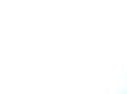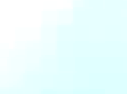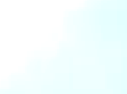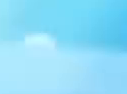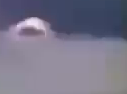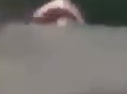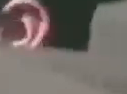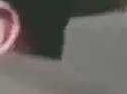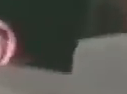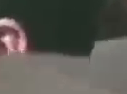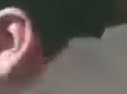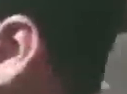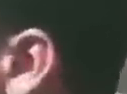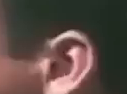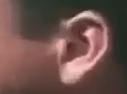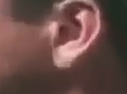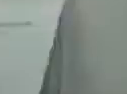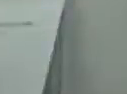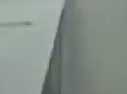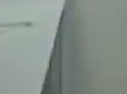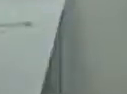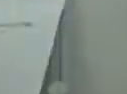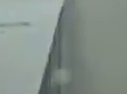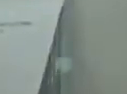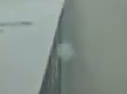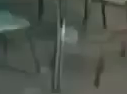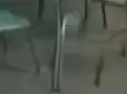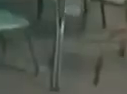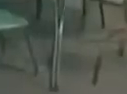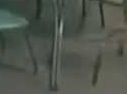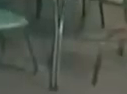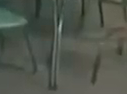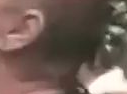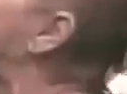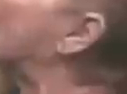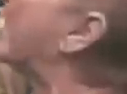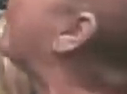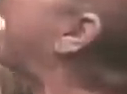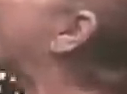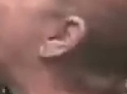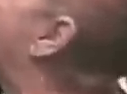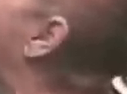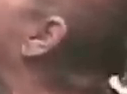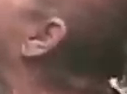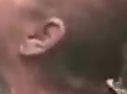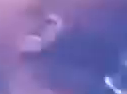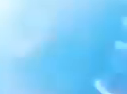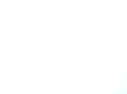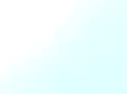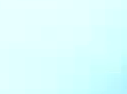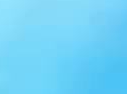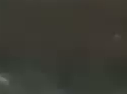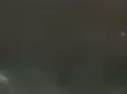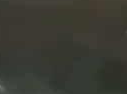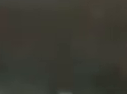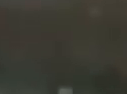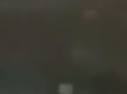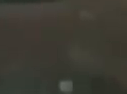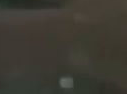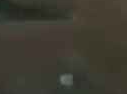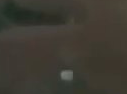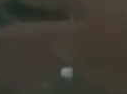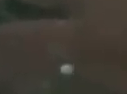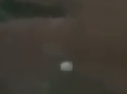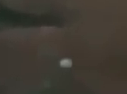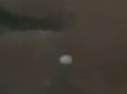Del pueblo, al coraje del pueblo y al valor del pueblo venezolano. Tenemos por delante un